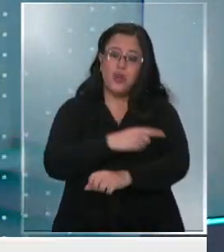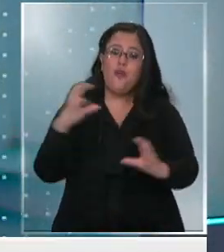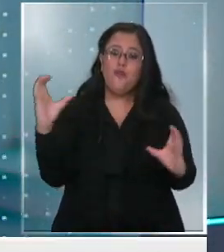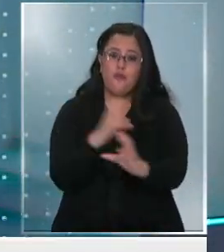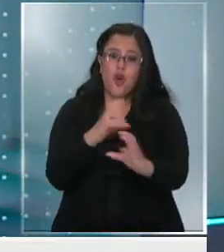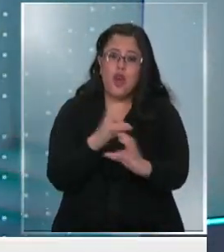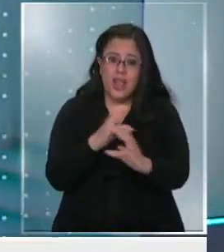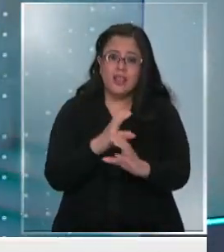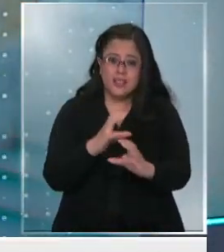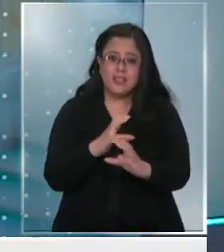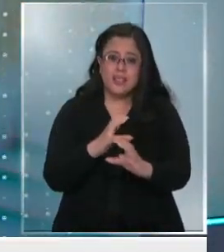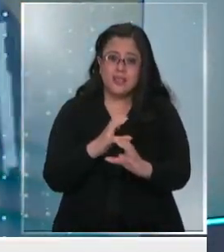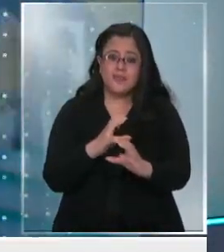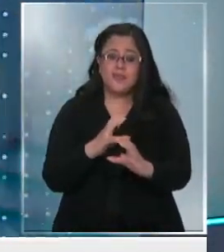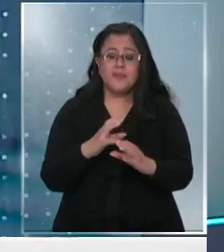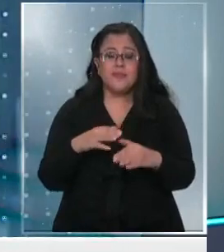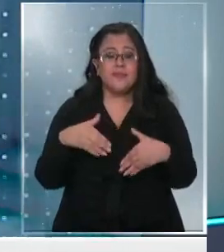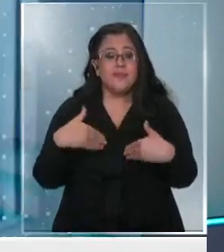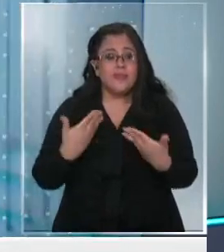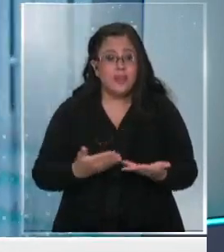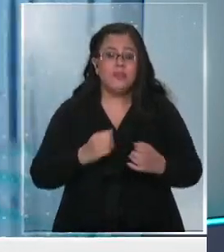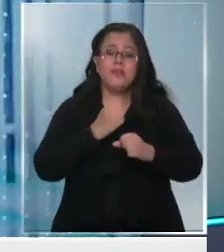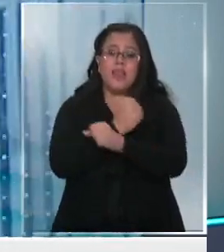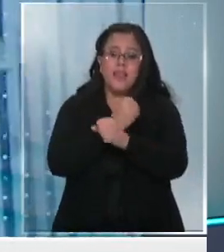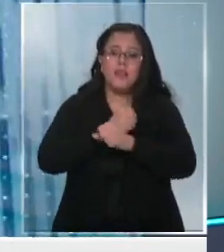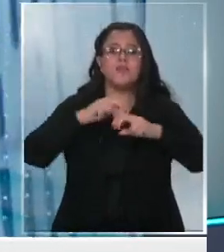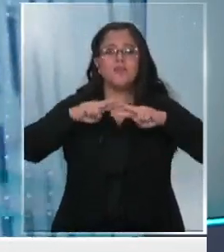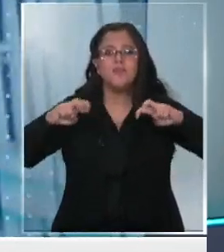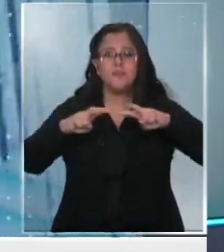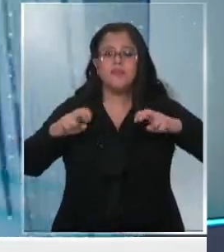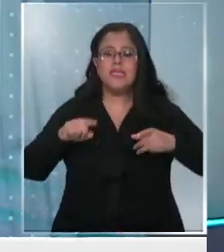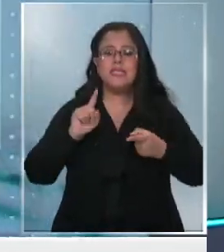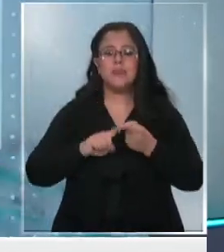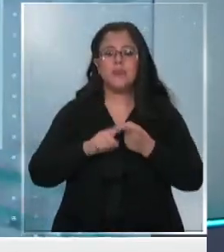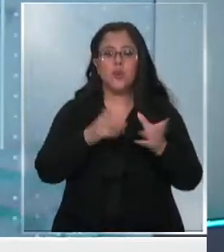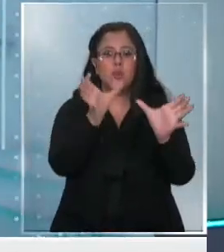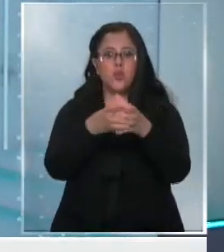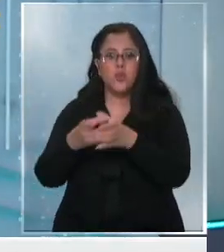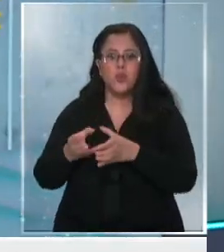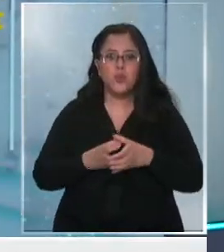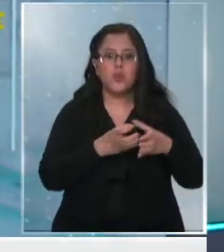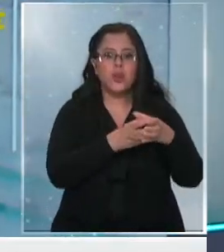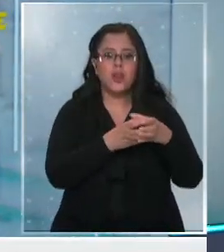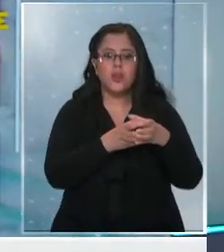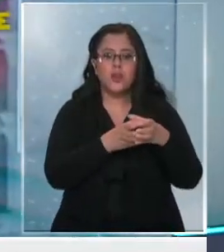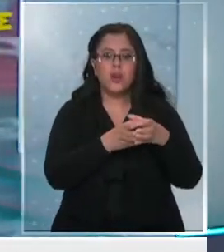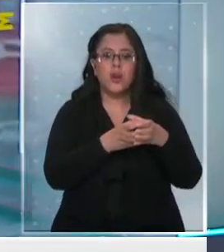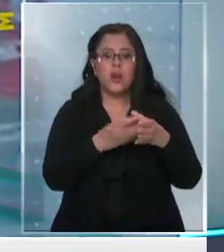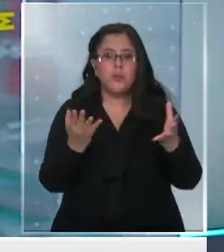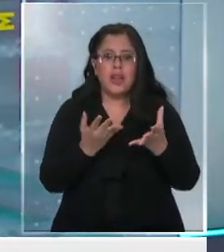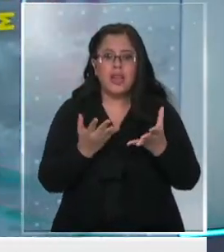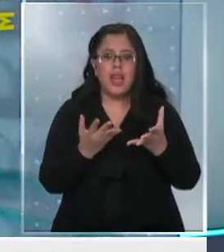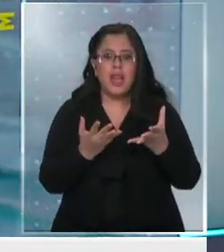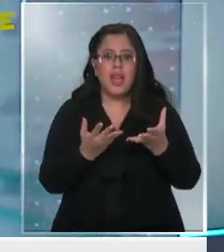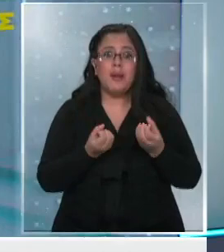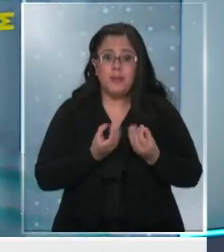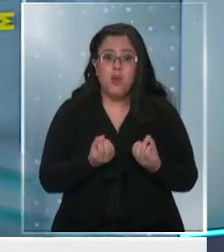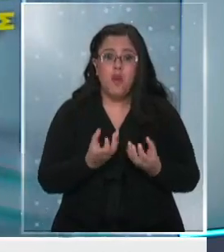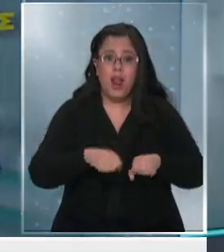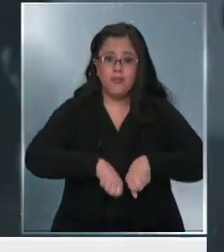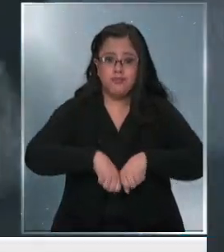violentas. Desde el inicio de las movilizaciones, Carabineros está investigando la participación de grupos concertados para provocar estos